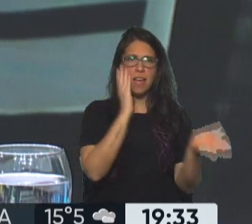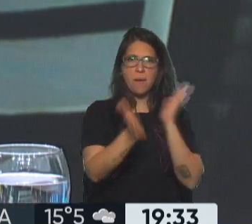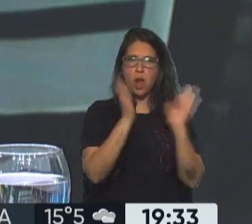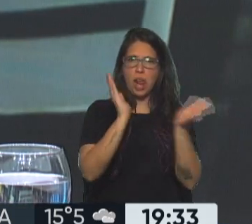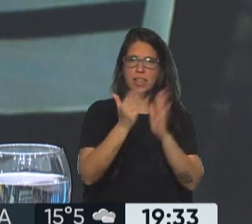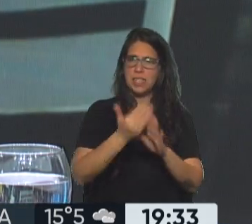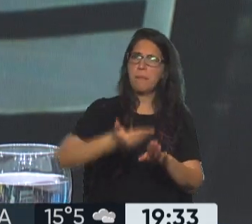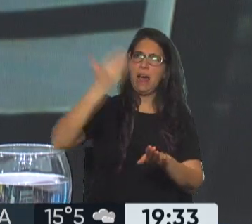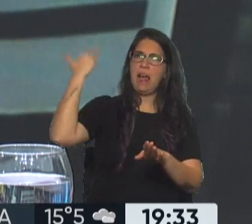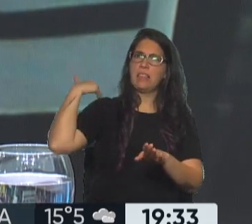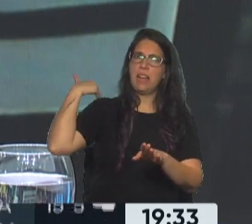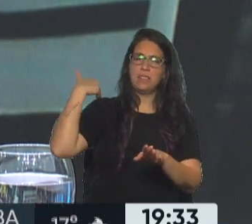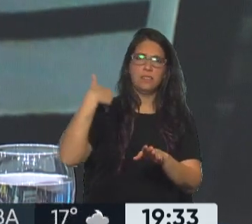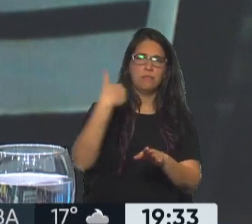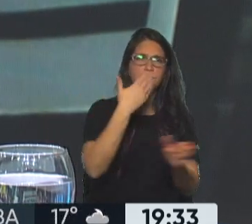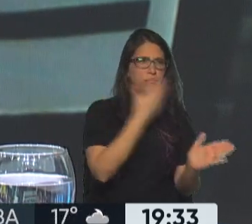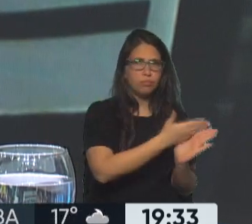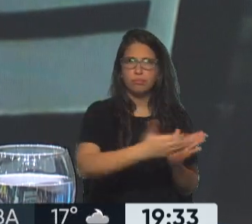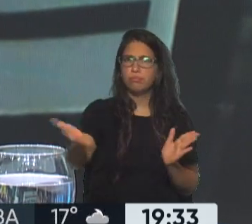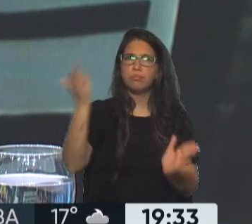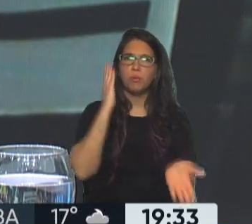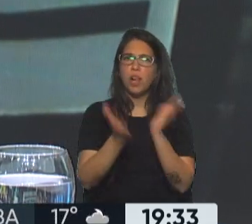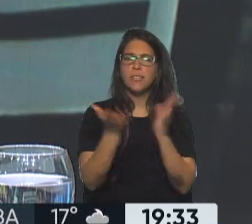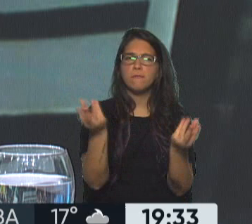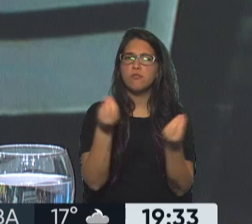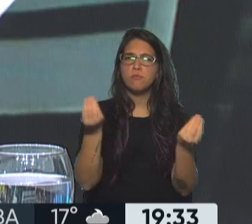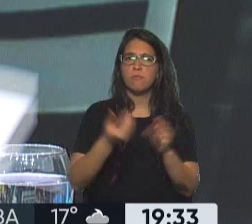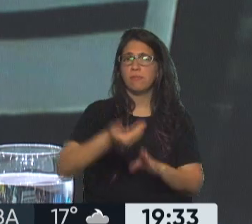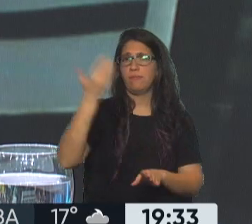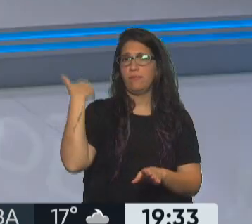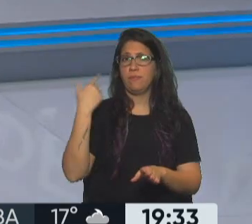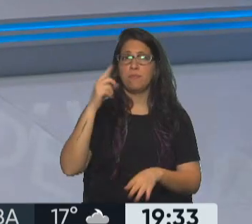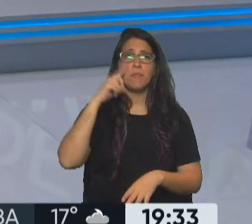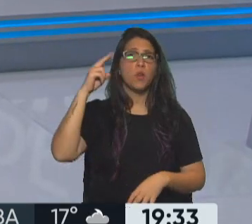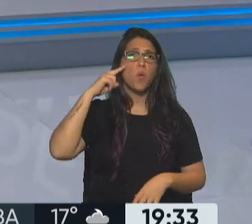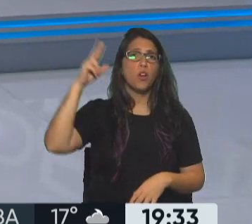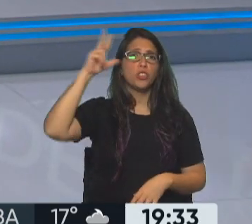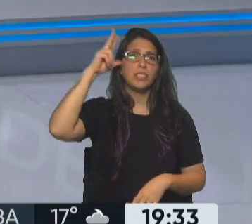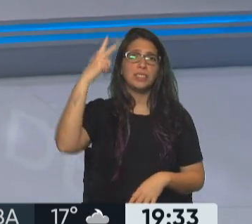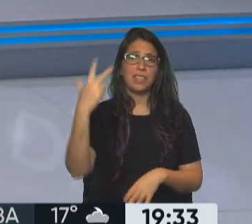de atrás para adelante y de adelante para atrás? ¿Sabes? Bueno, antes de democracia, el año 83,